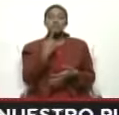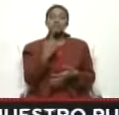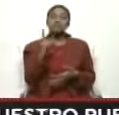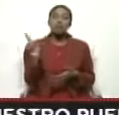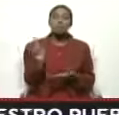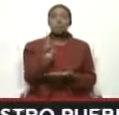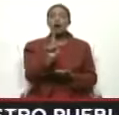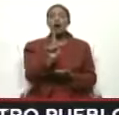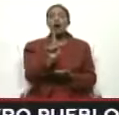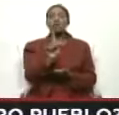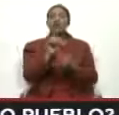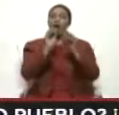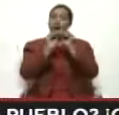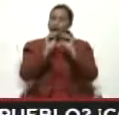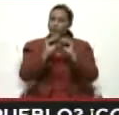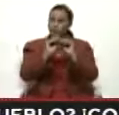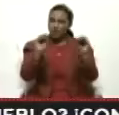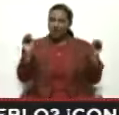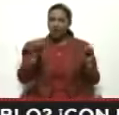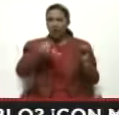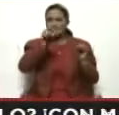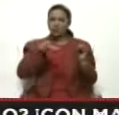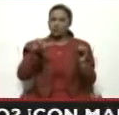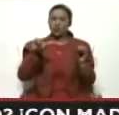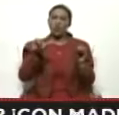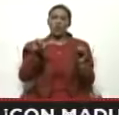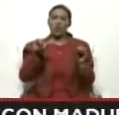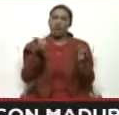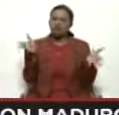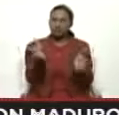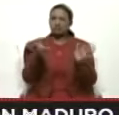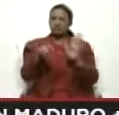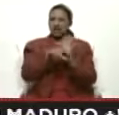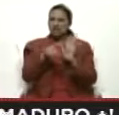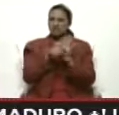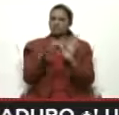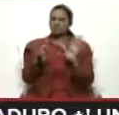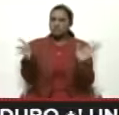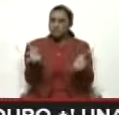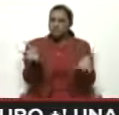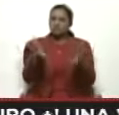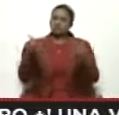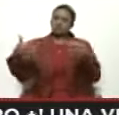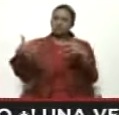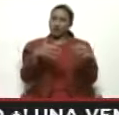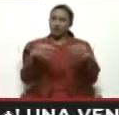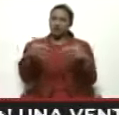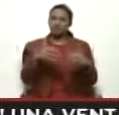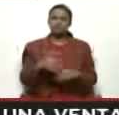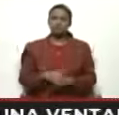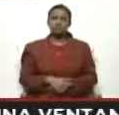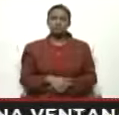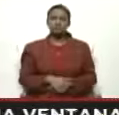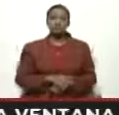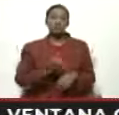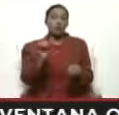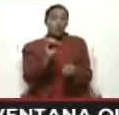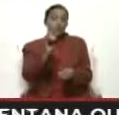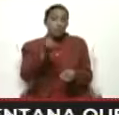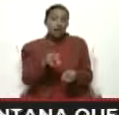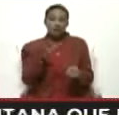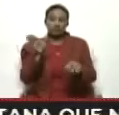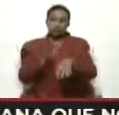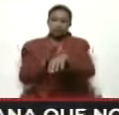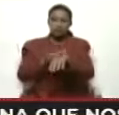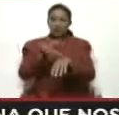a convocar a la violencia, no salga a convocar a la guarimba, no